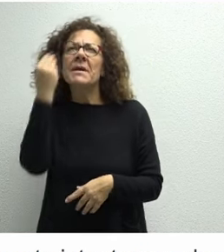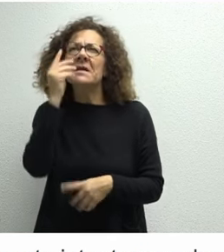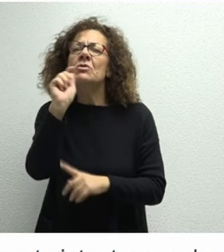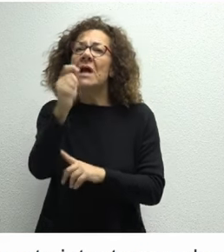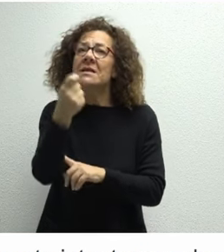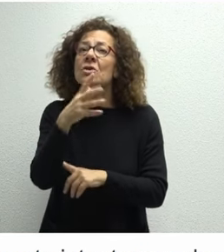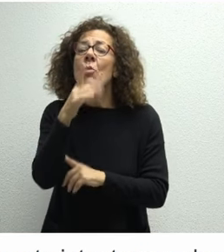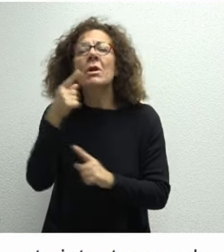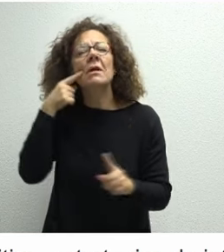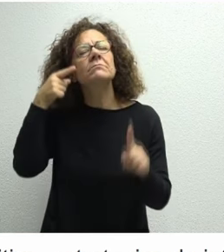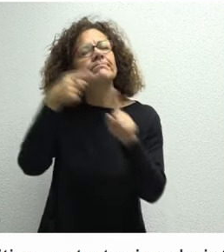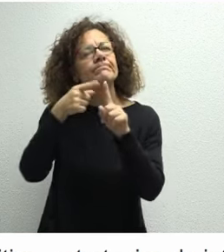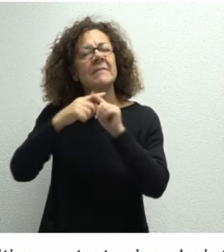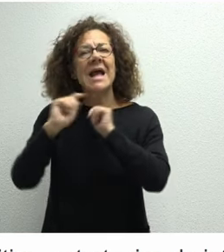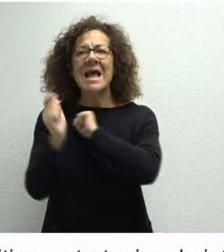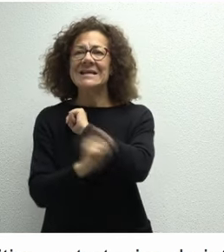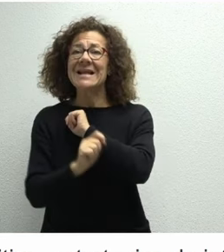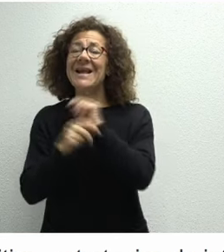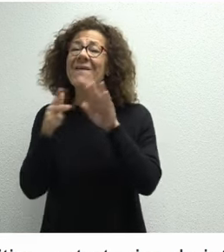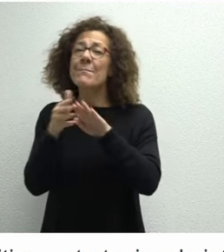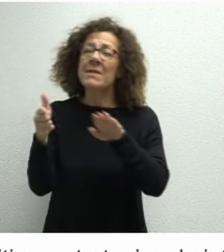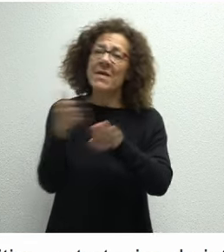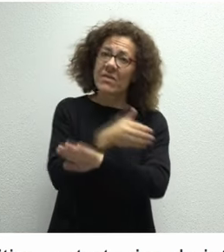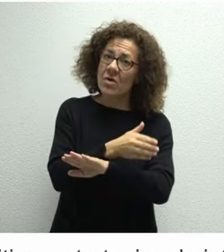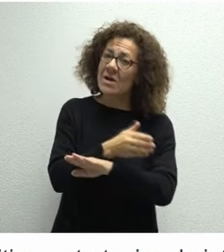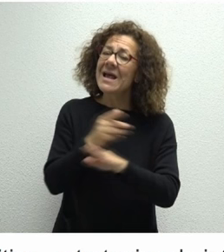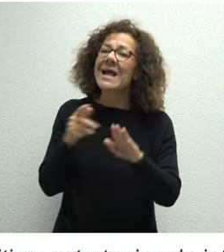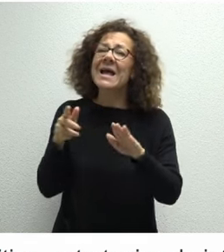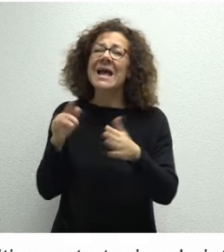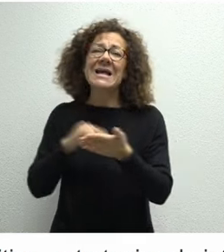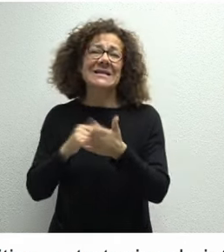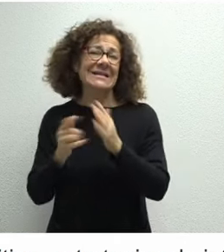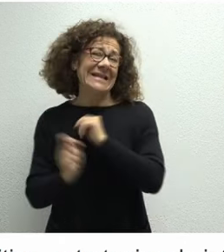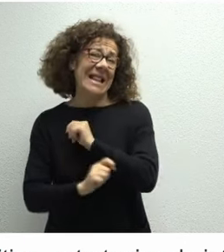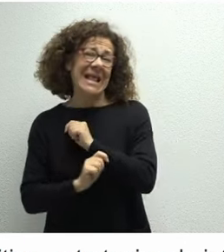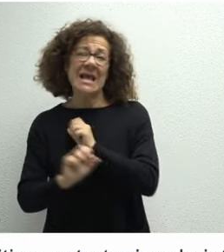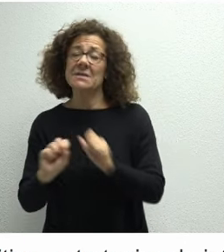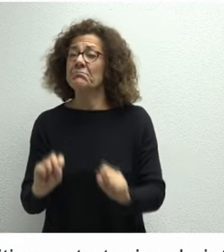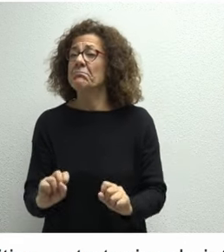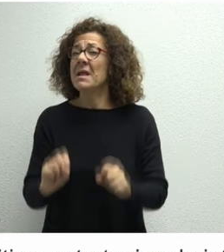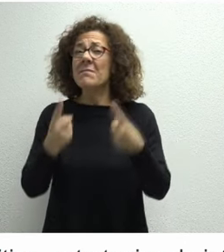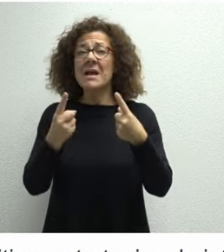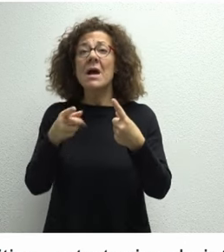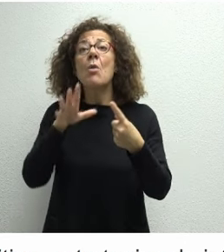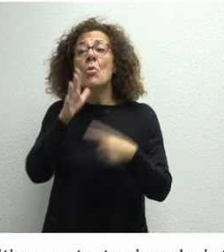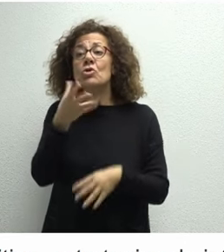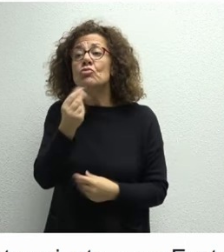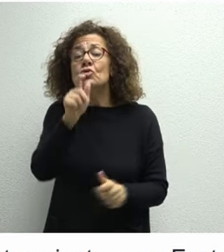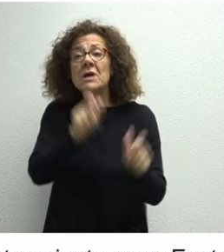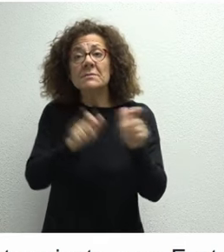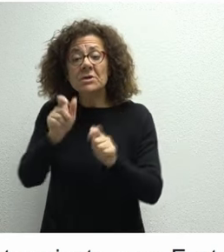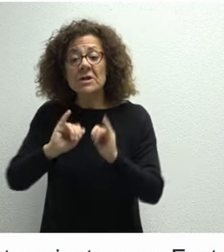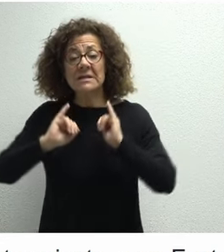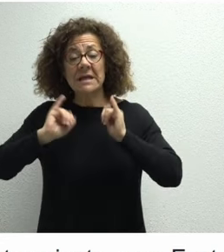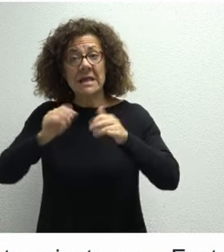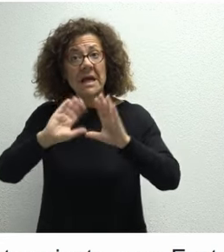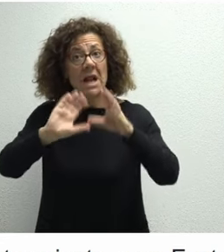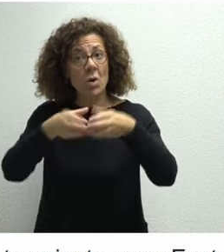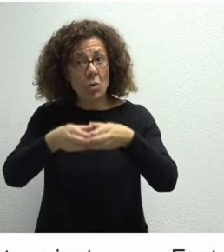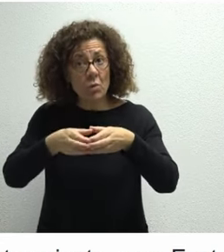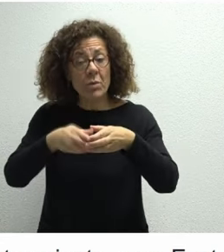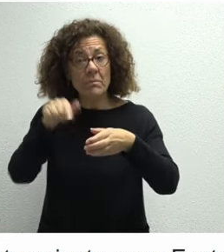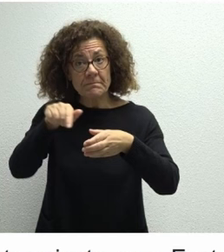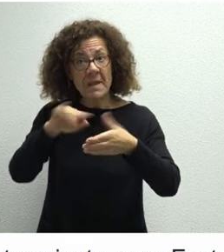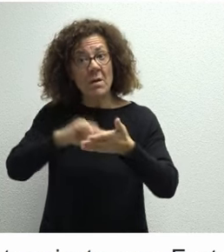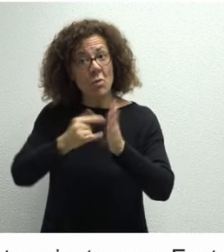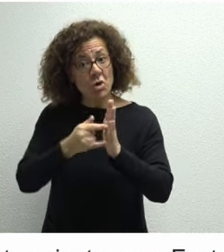hace énfasis en las estrategias de prevención estrategias primarias y de ahí que hay muchas personas que entran al grupo de batra